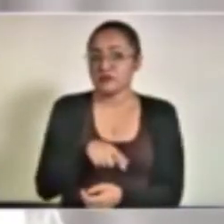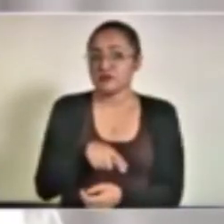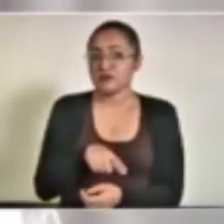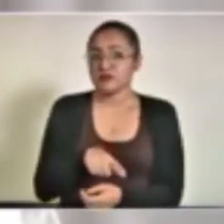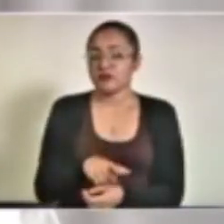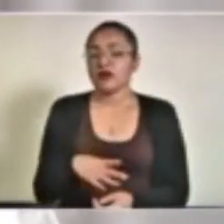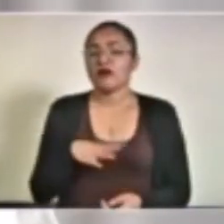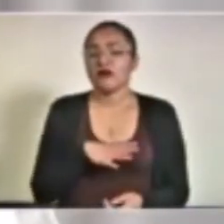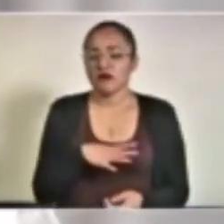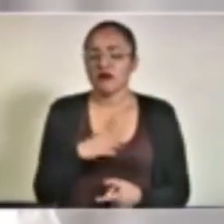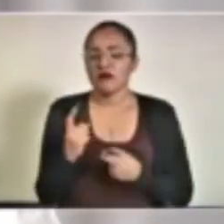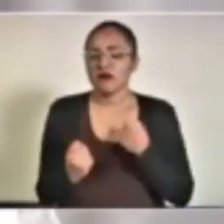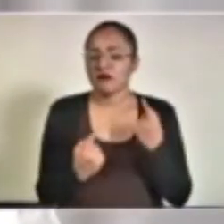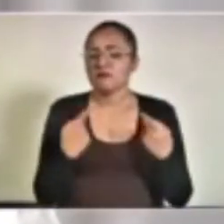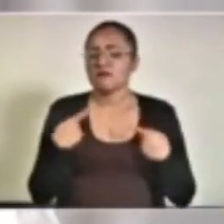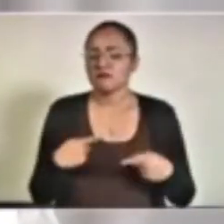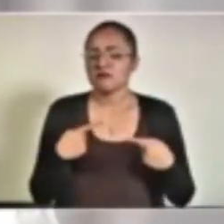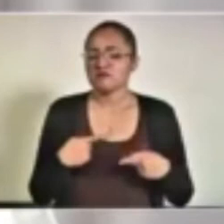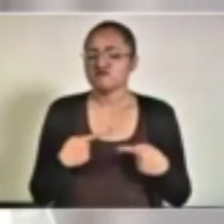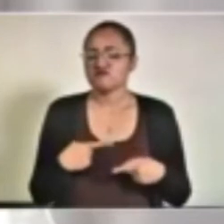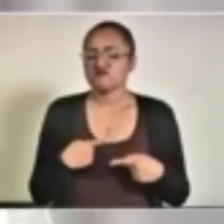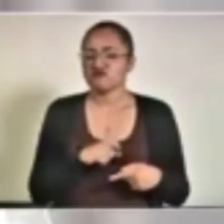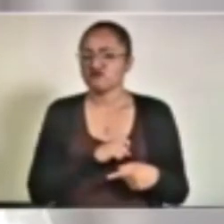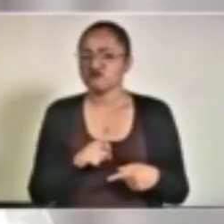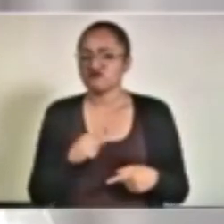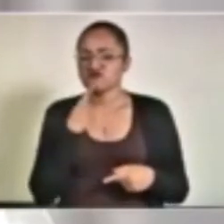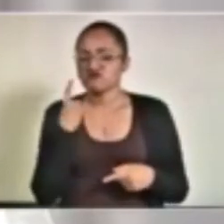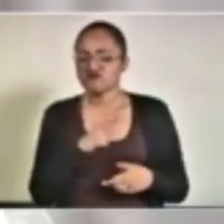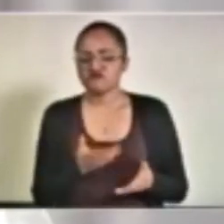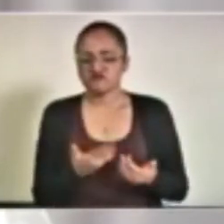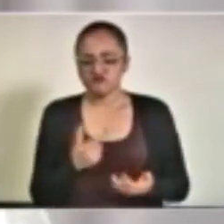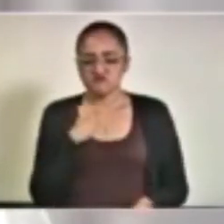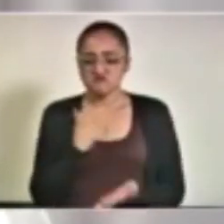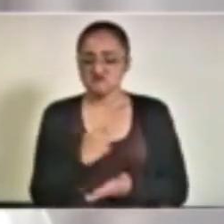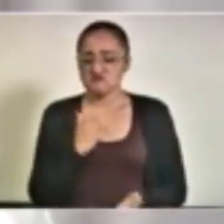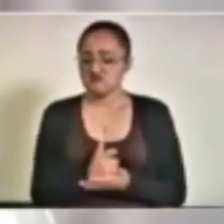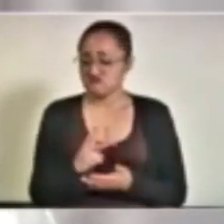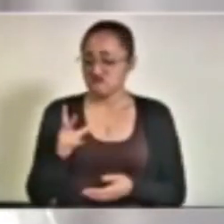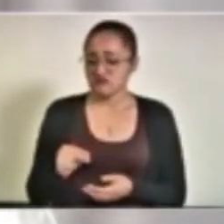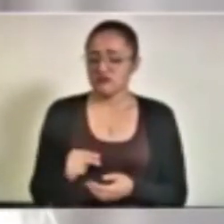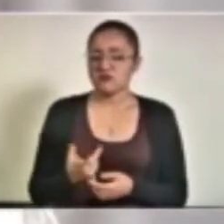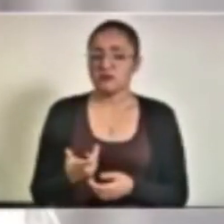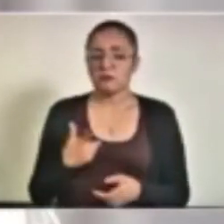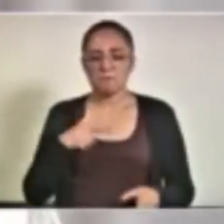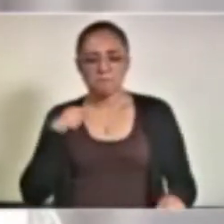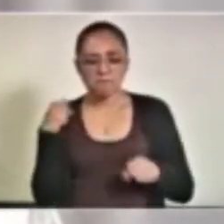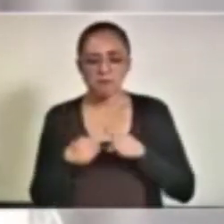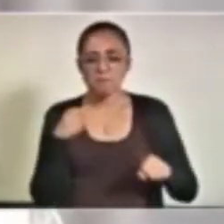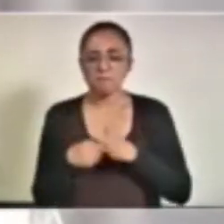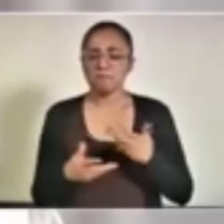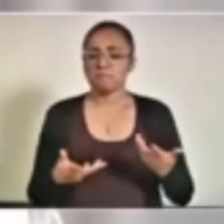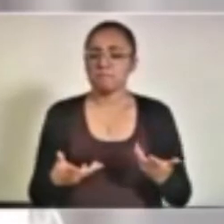derecho de piso y que amenazan que los extorsionan que los golpean